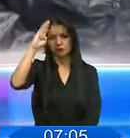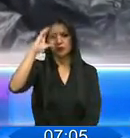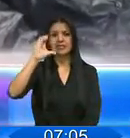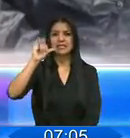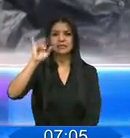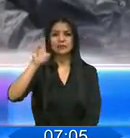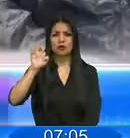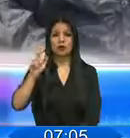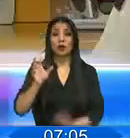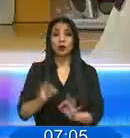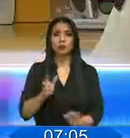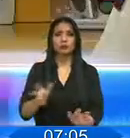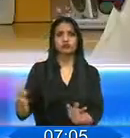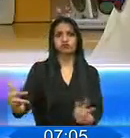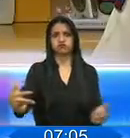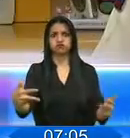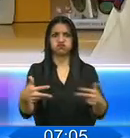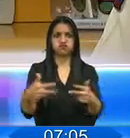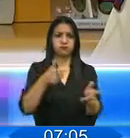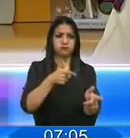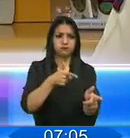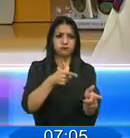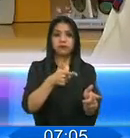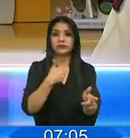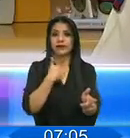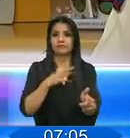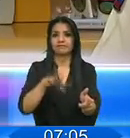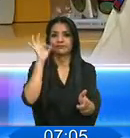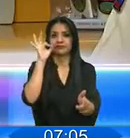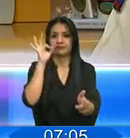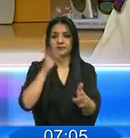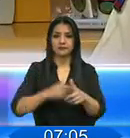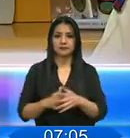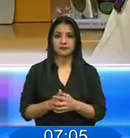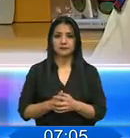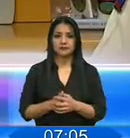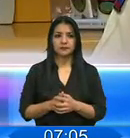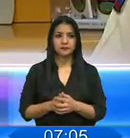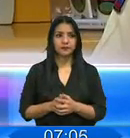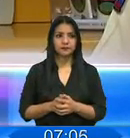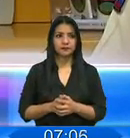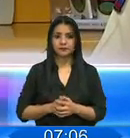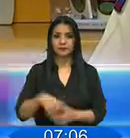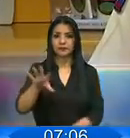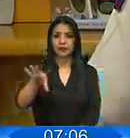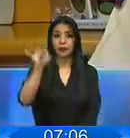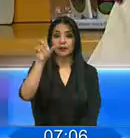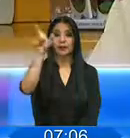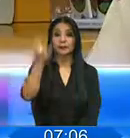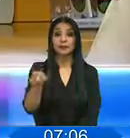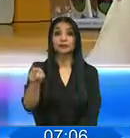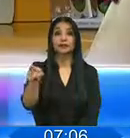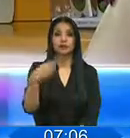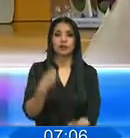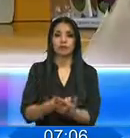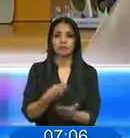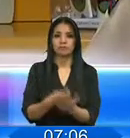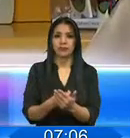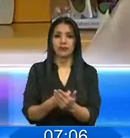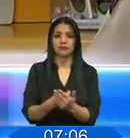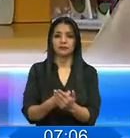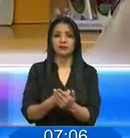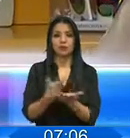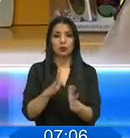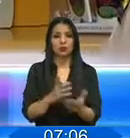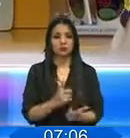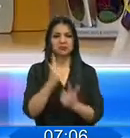le cerraron el paso para lo cual se encontró un el comprador atendió la oferta de esa